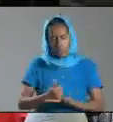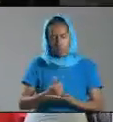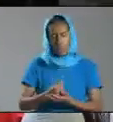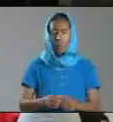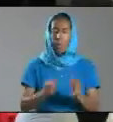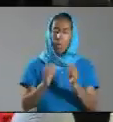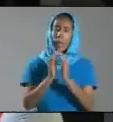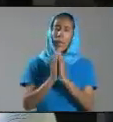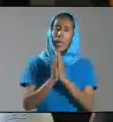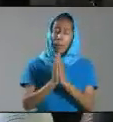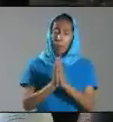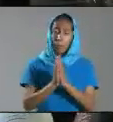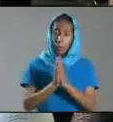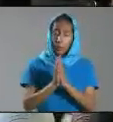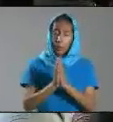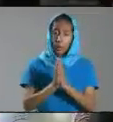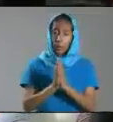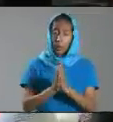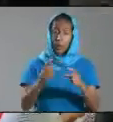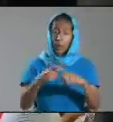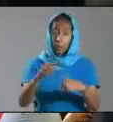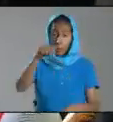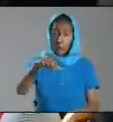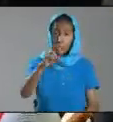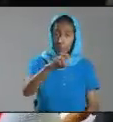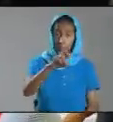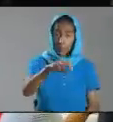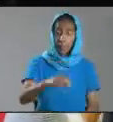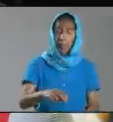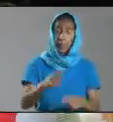poder interceder por estas peticiones en el